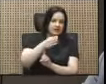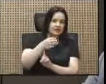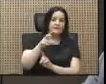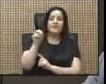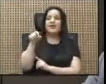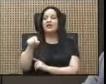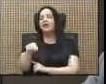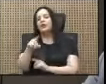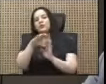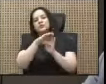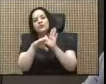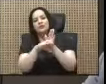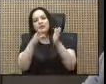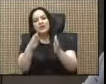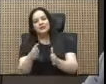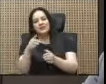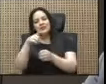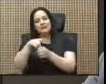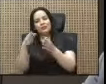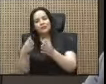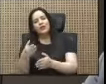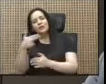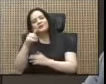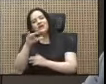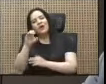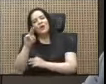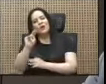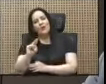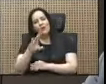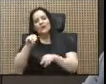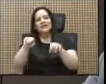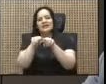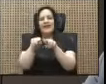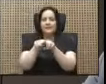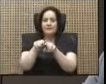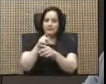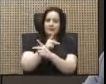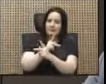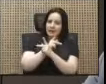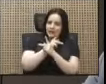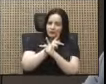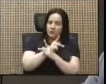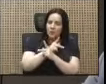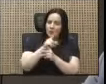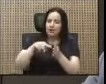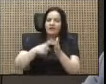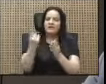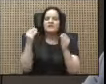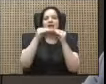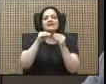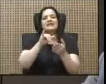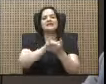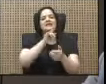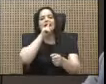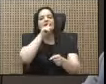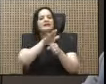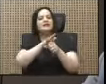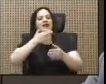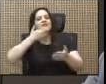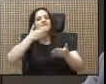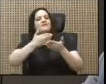el constituyente diputado Chacón previó, una vez más, que esa garantía de eficiencia la diera